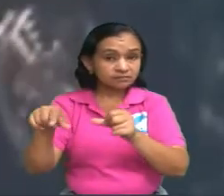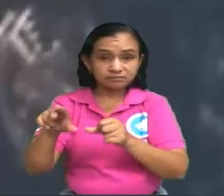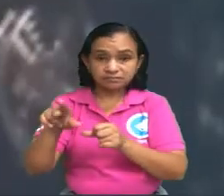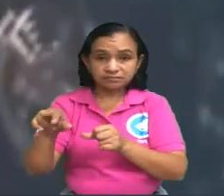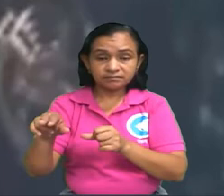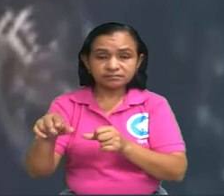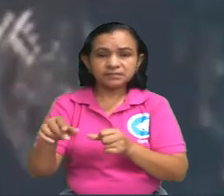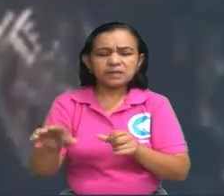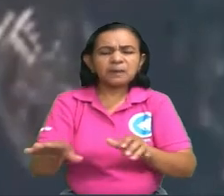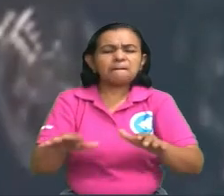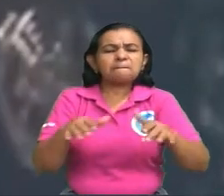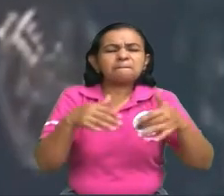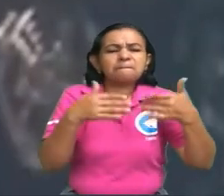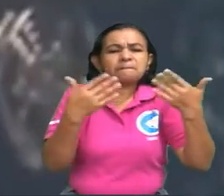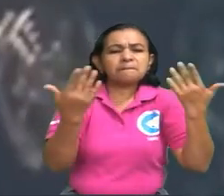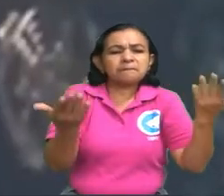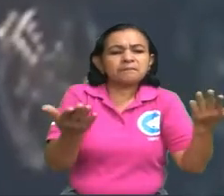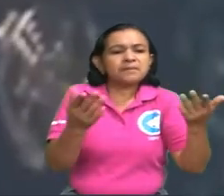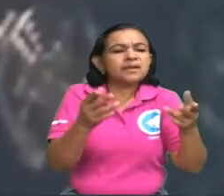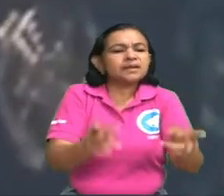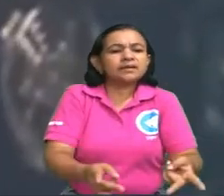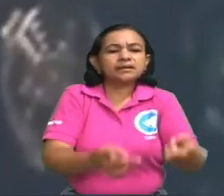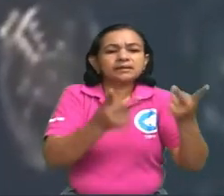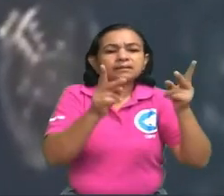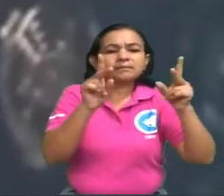¿Para qué sirve entonces la civilización?